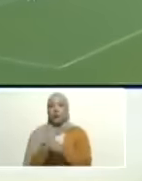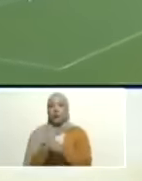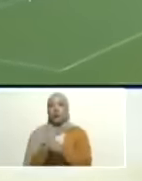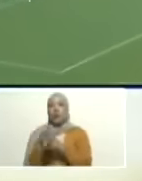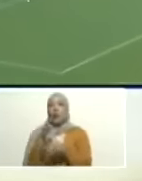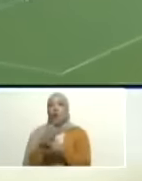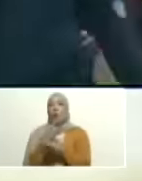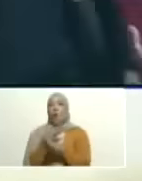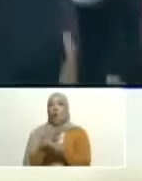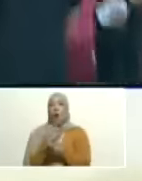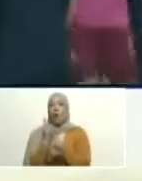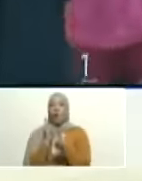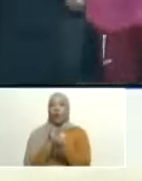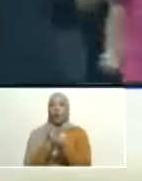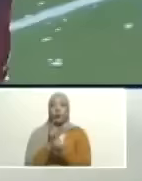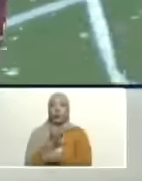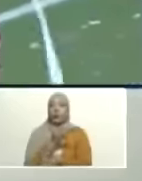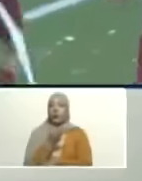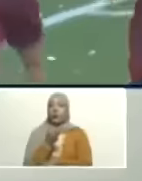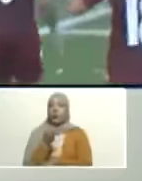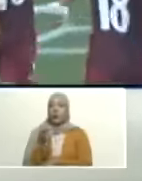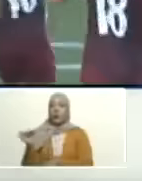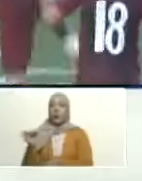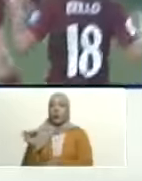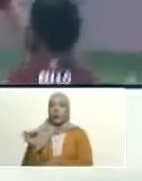tremendos goles, tremendos juegos.